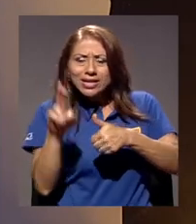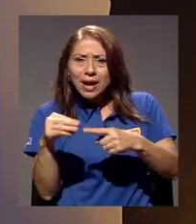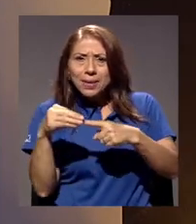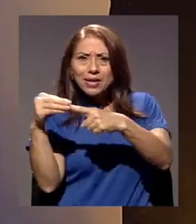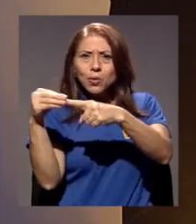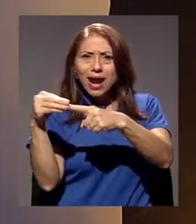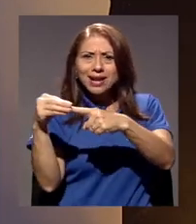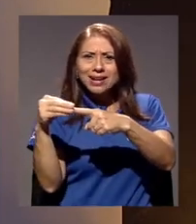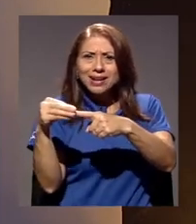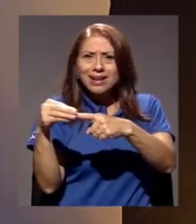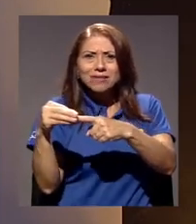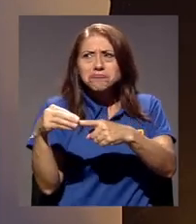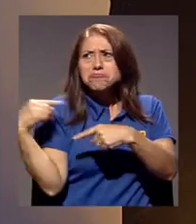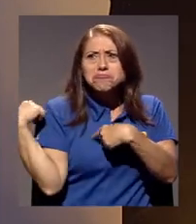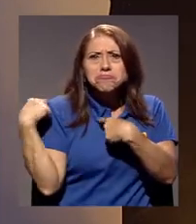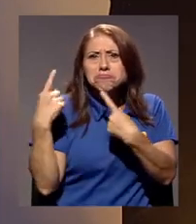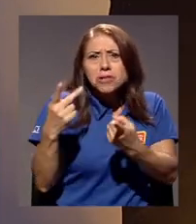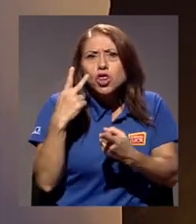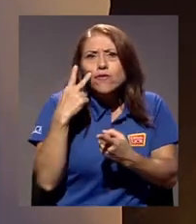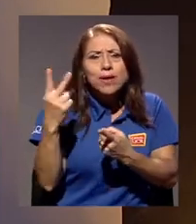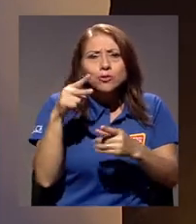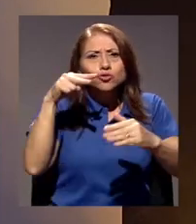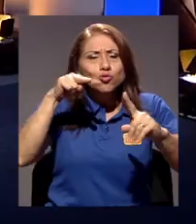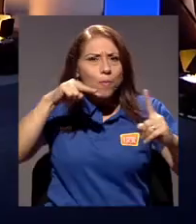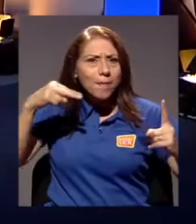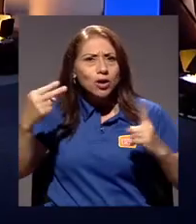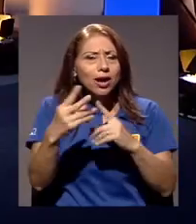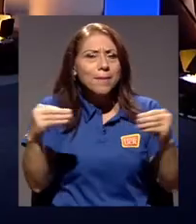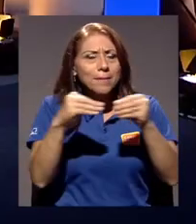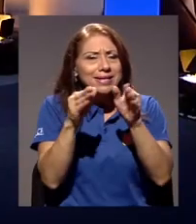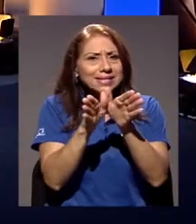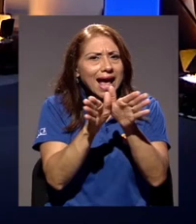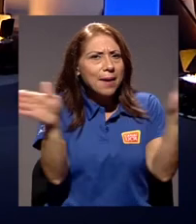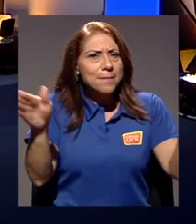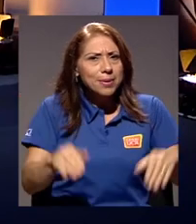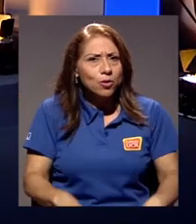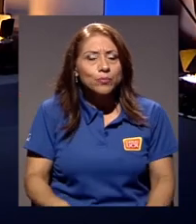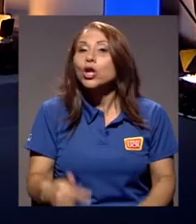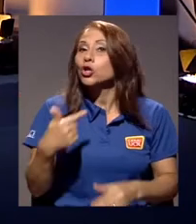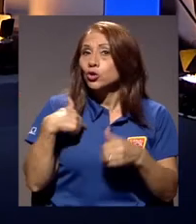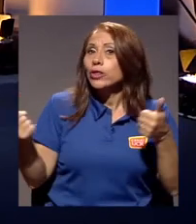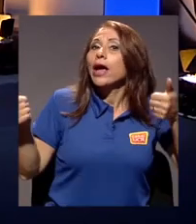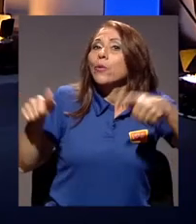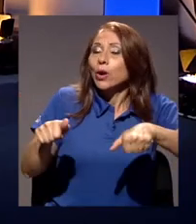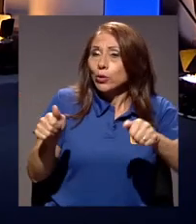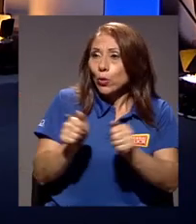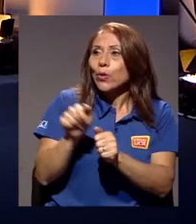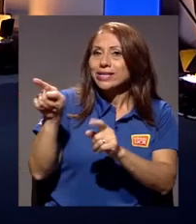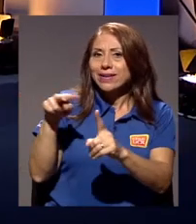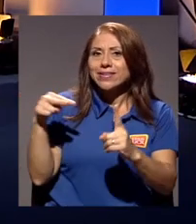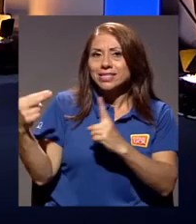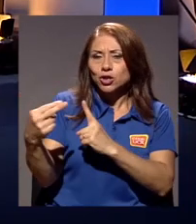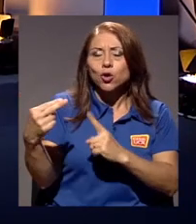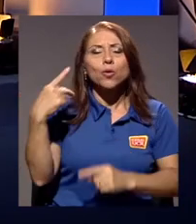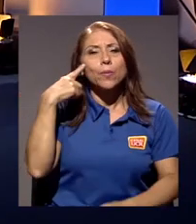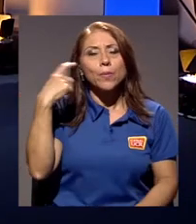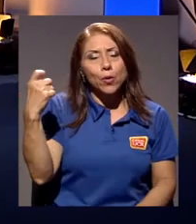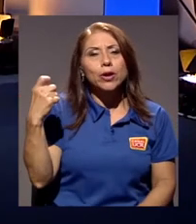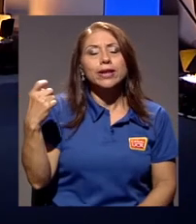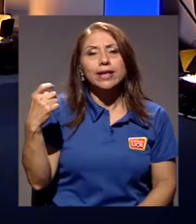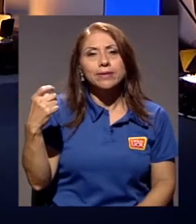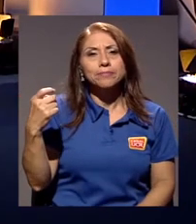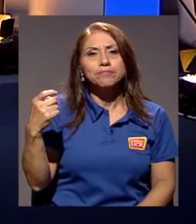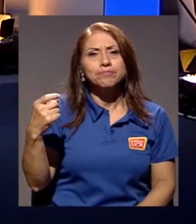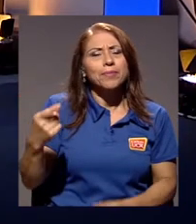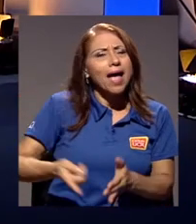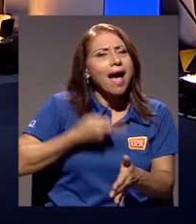más amplio coincido con esa visión porque hay una cuestión que yo creo que